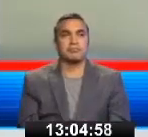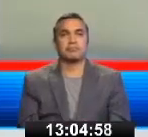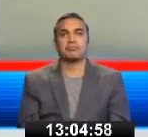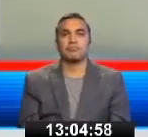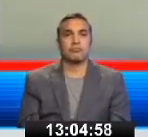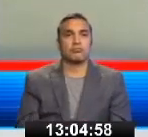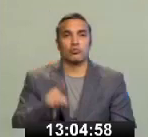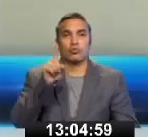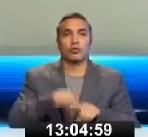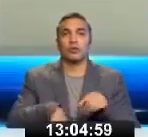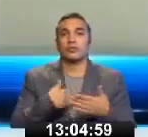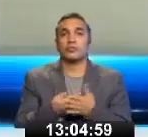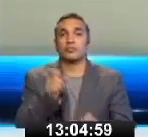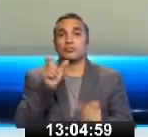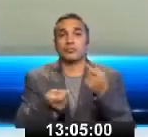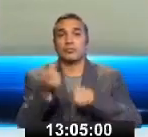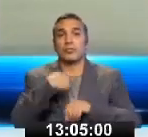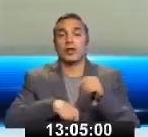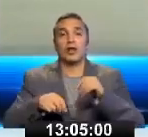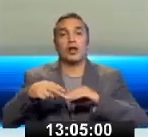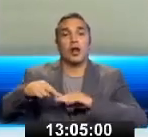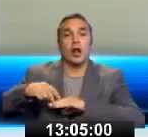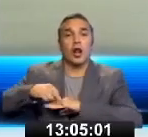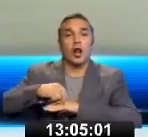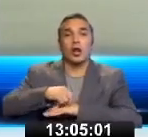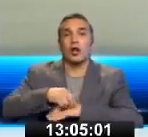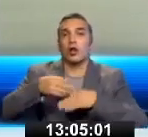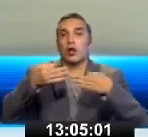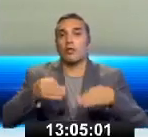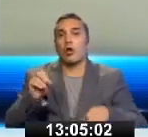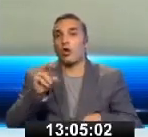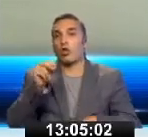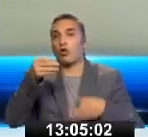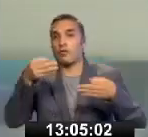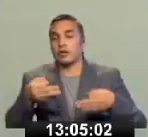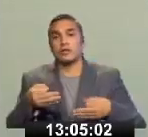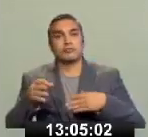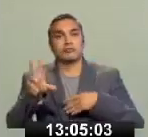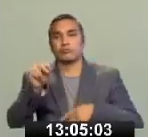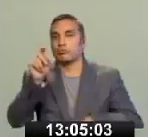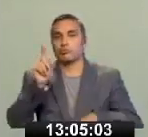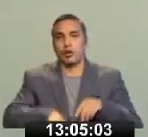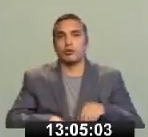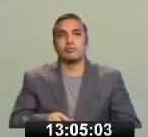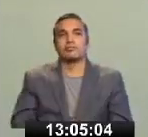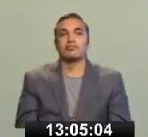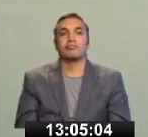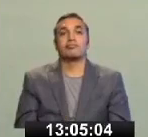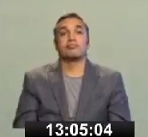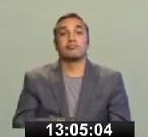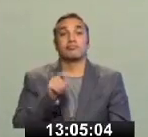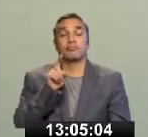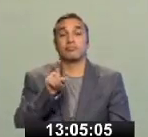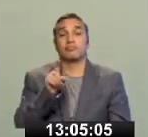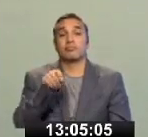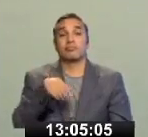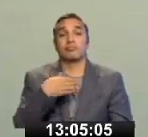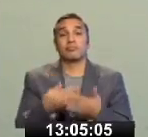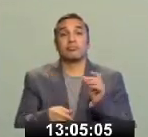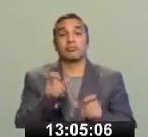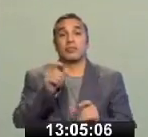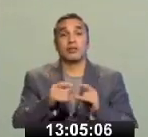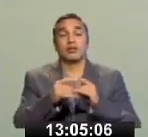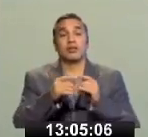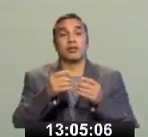a permitir la presencia de vendedores ambulantes, sean estos formales o informales. Hay el acceso de